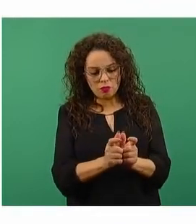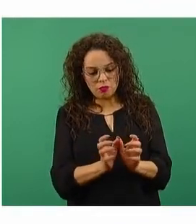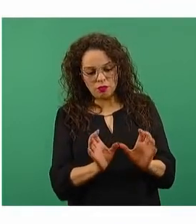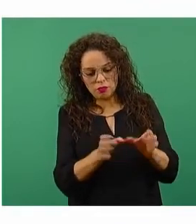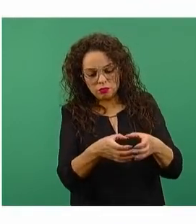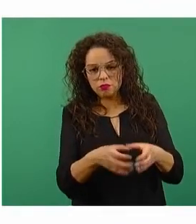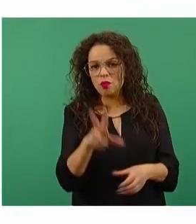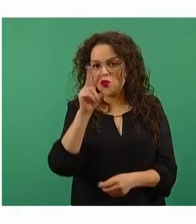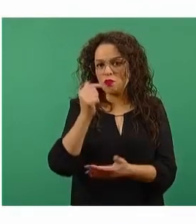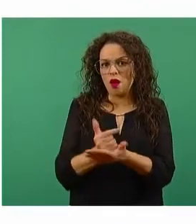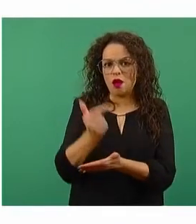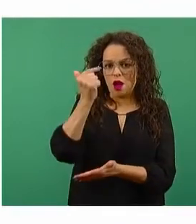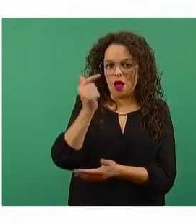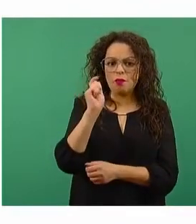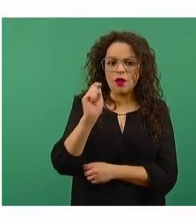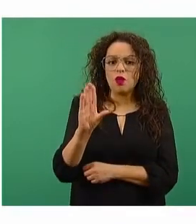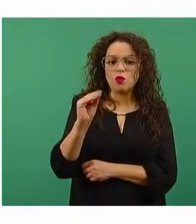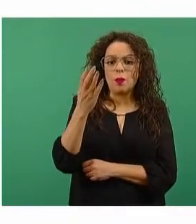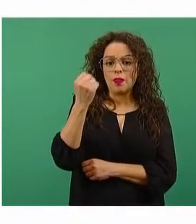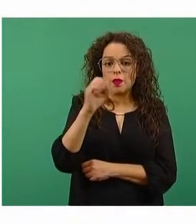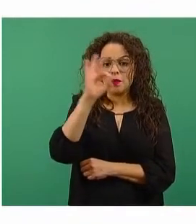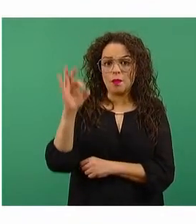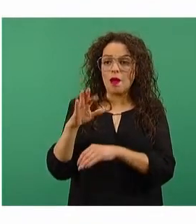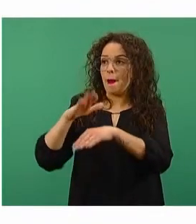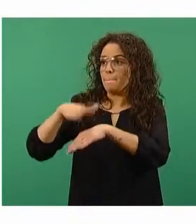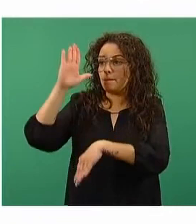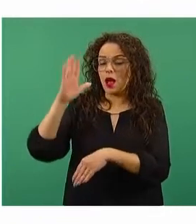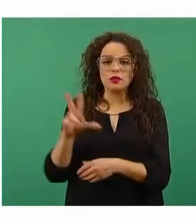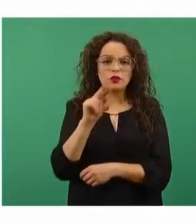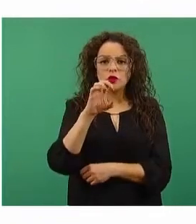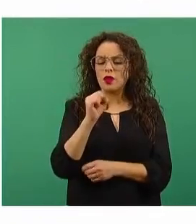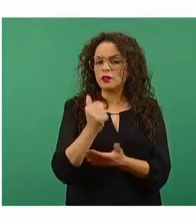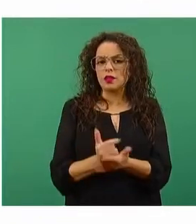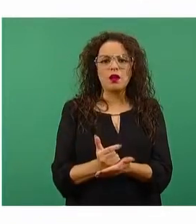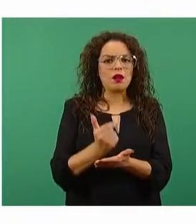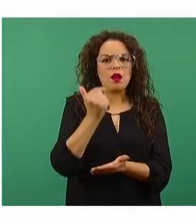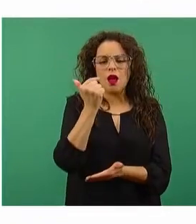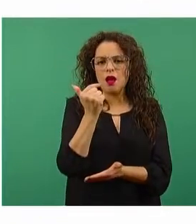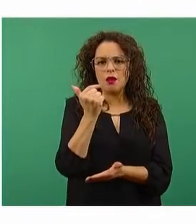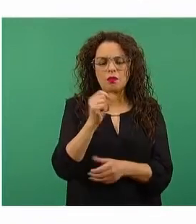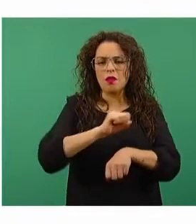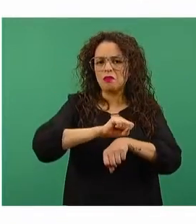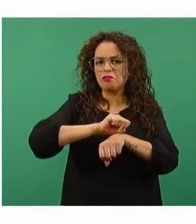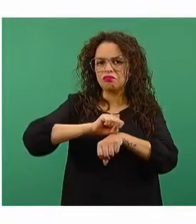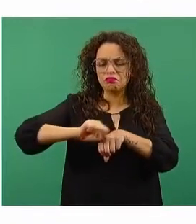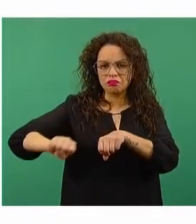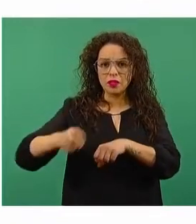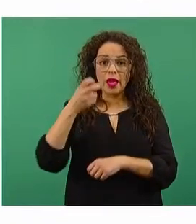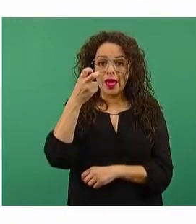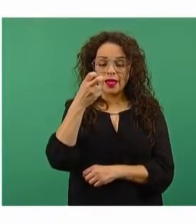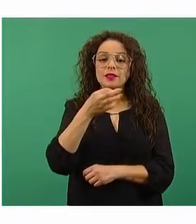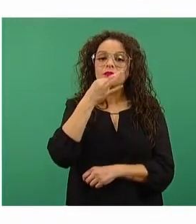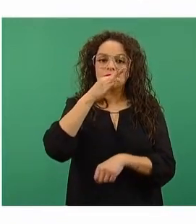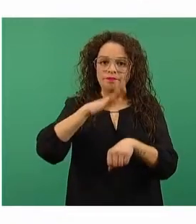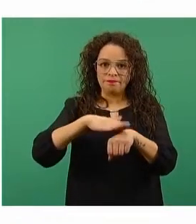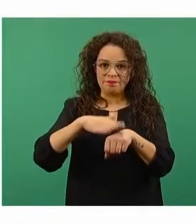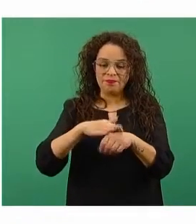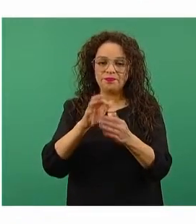del 99% de estos eventos han sido no graves y son los que normalmente se reportan o se